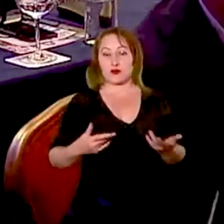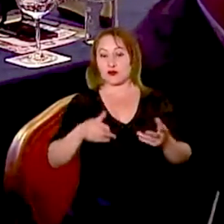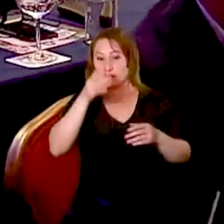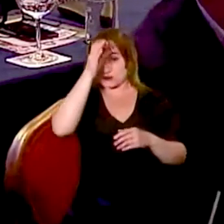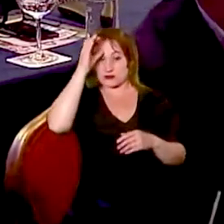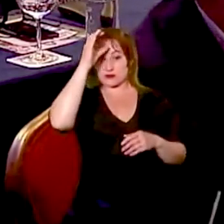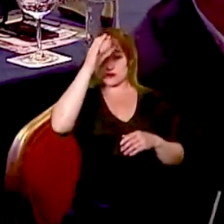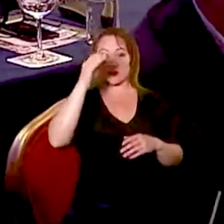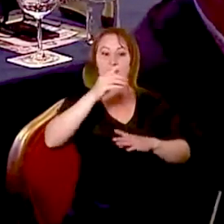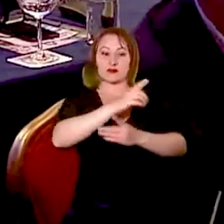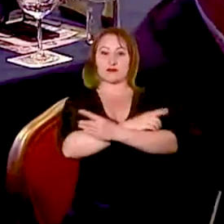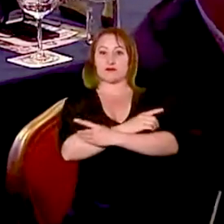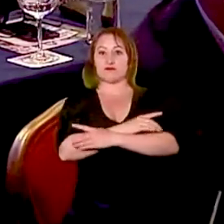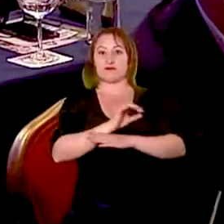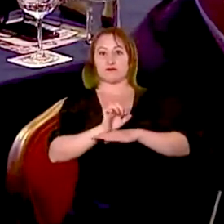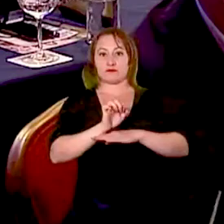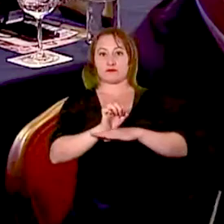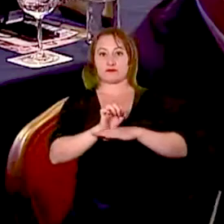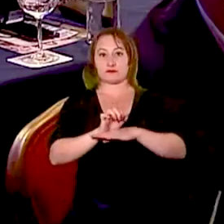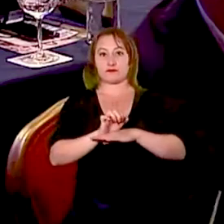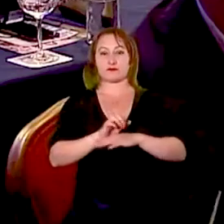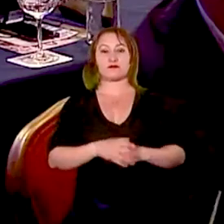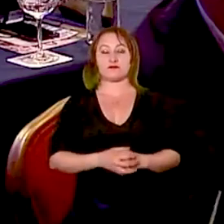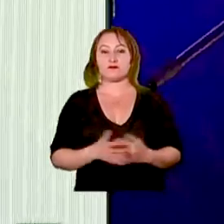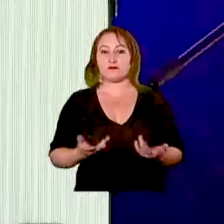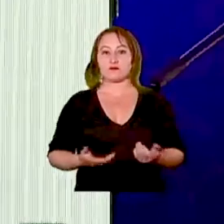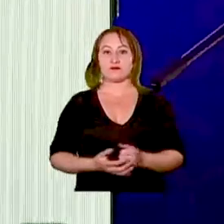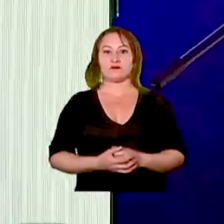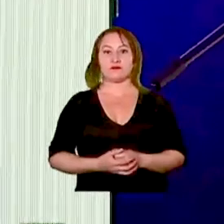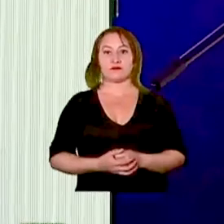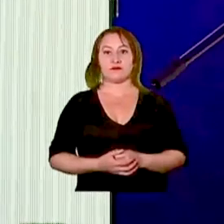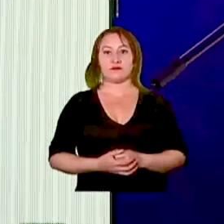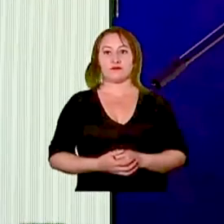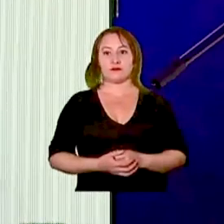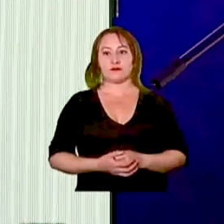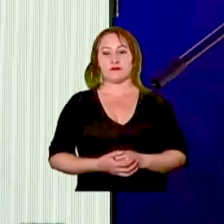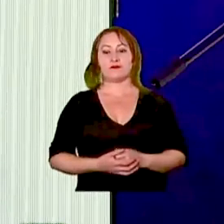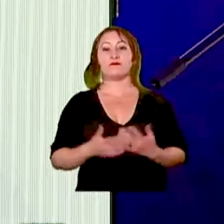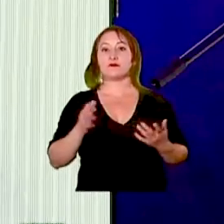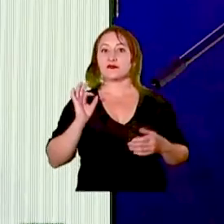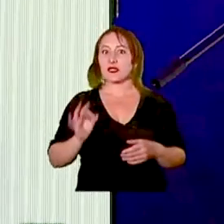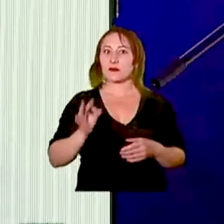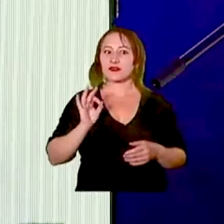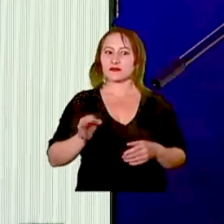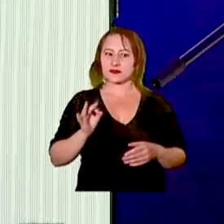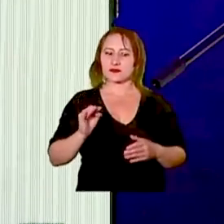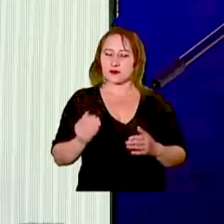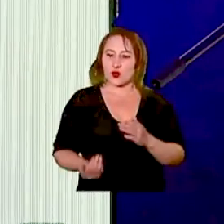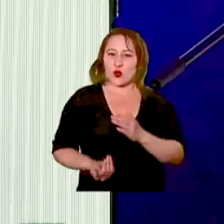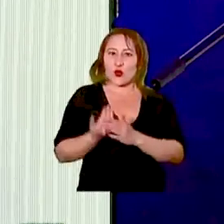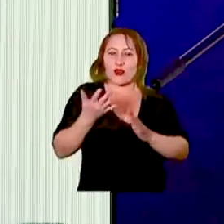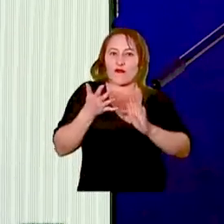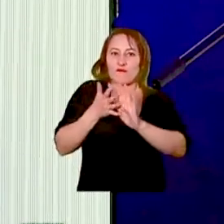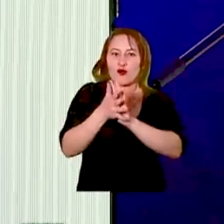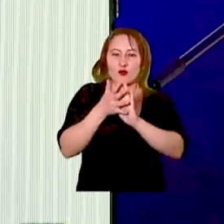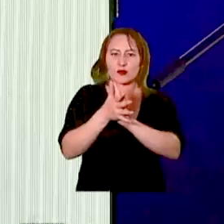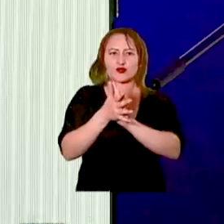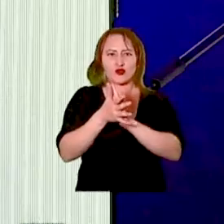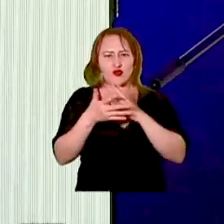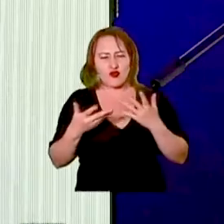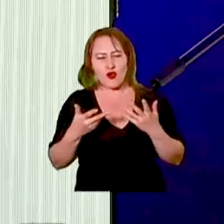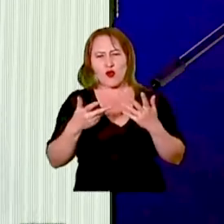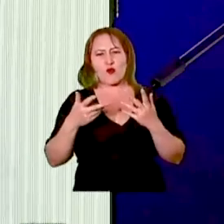ejemplo, disciplinaria de la entidad, con la intención de siempre estar actualizados con una